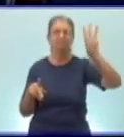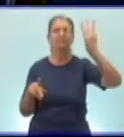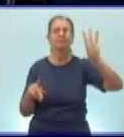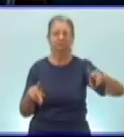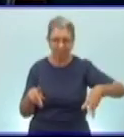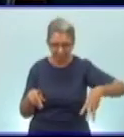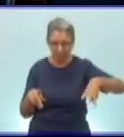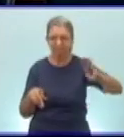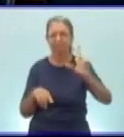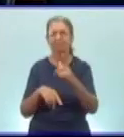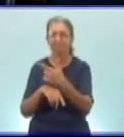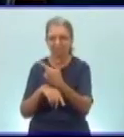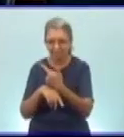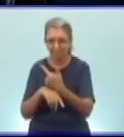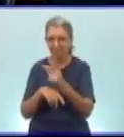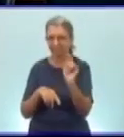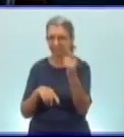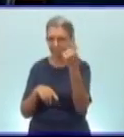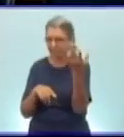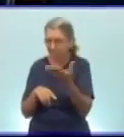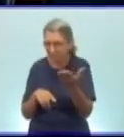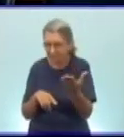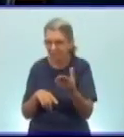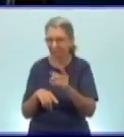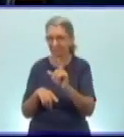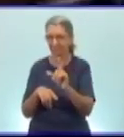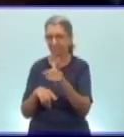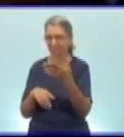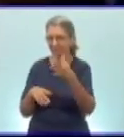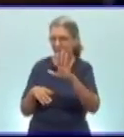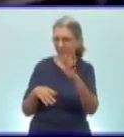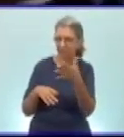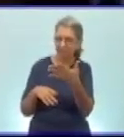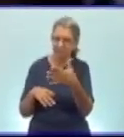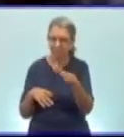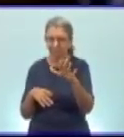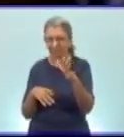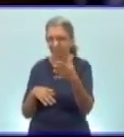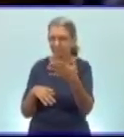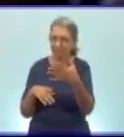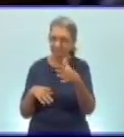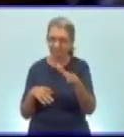natural muy lenta. Aquí tenemos una muy rápida y aquí una intermedia.